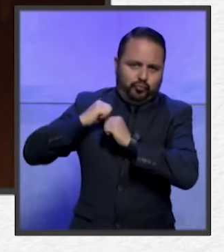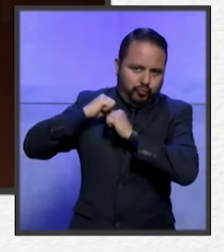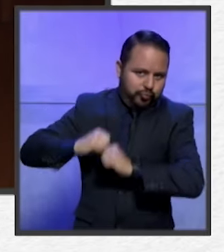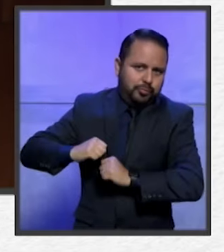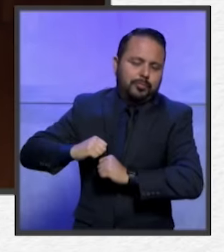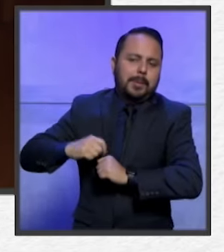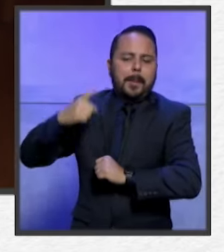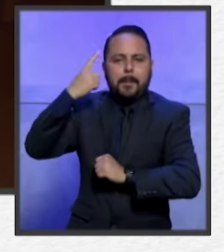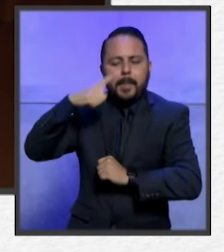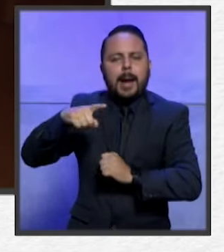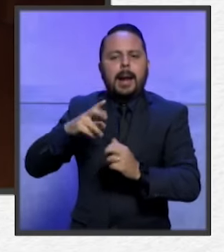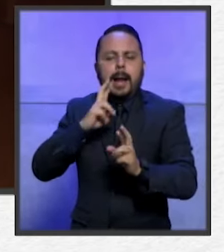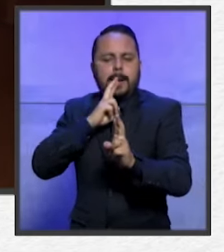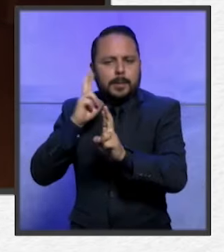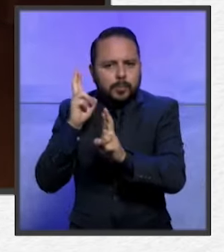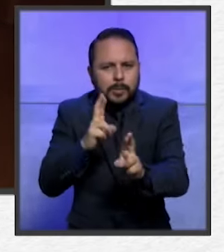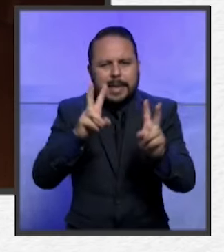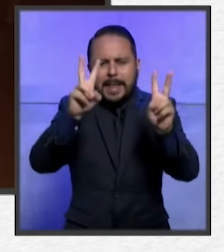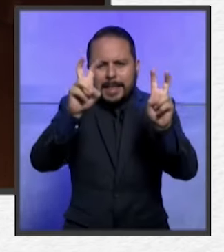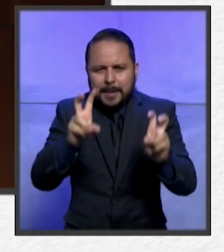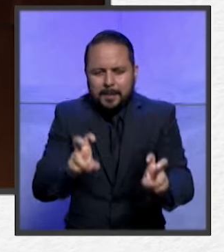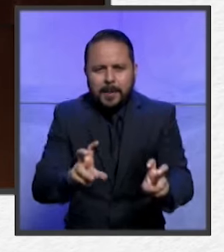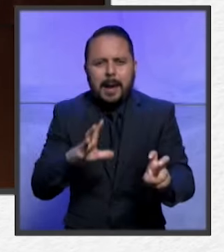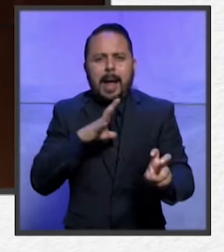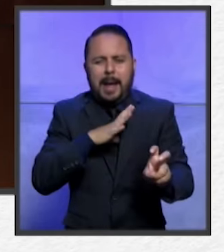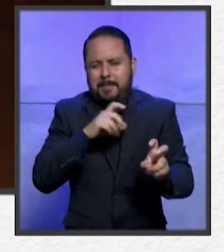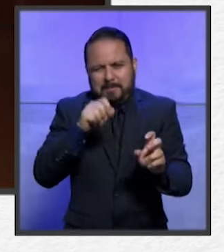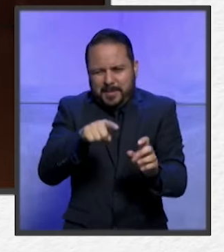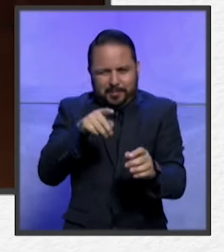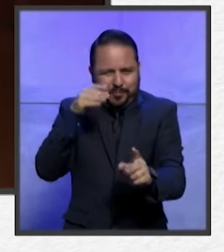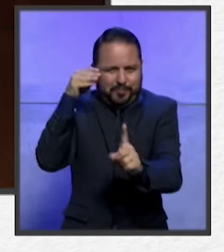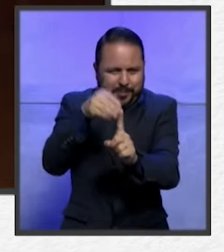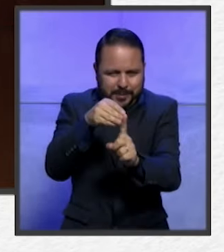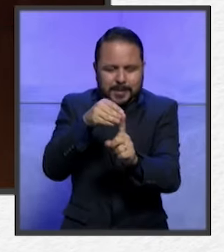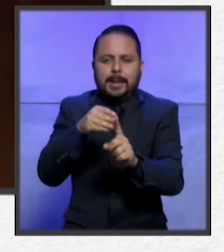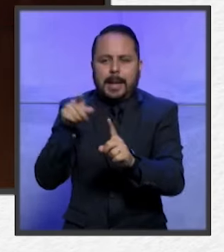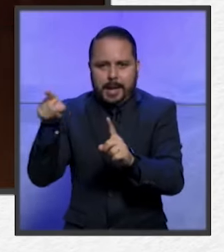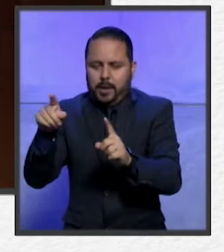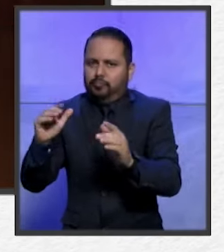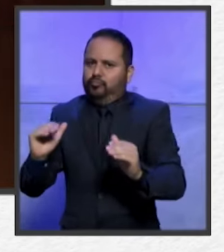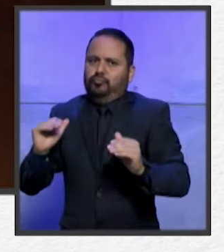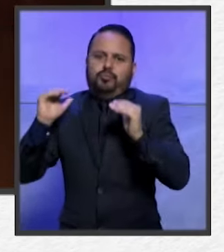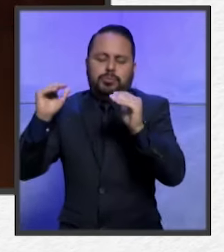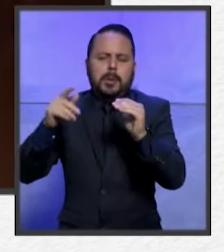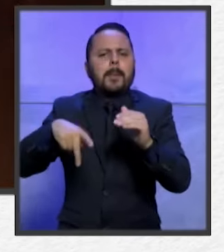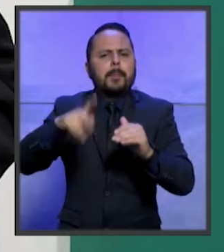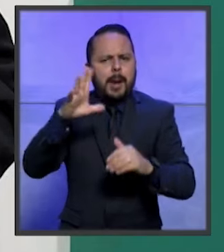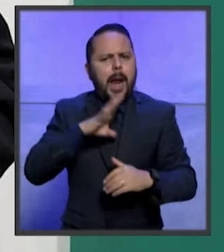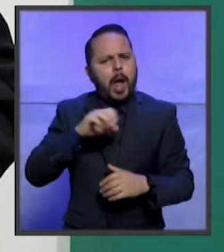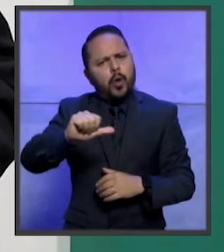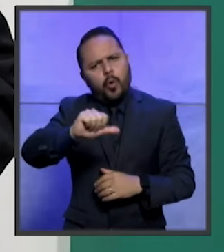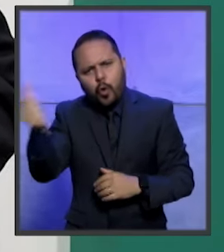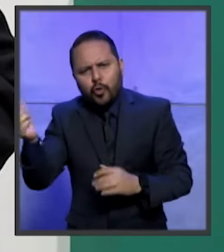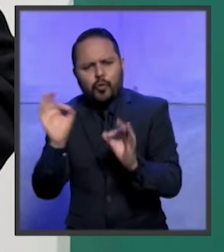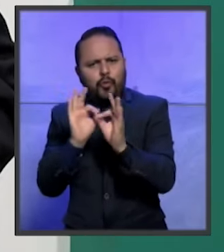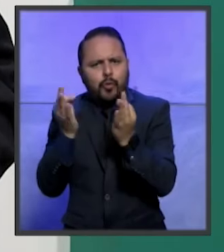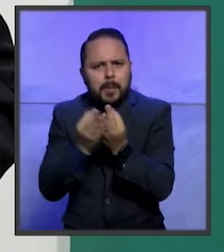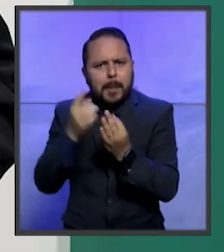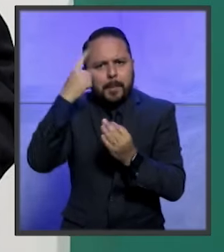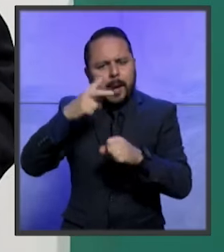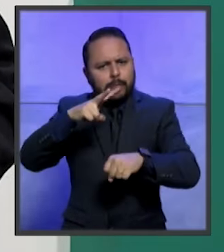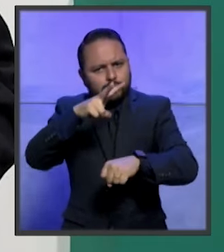federación para la resolución de los temas que tienen que ver con la materia electoral Pero esto no significa que no existan mecanismos